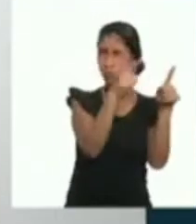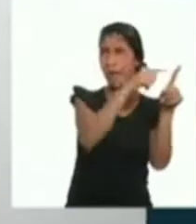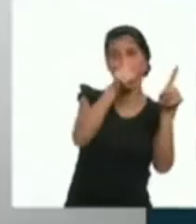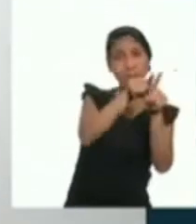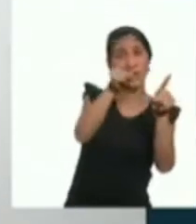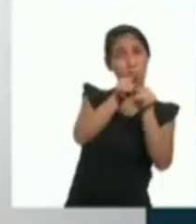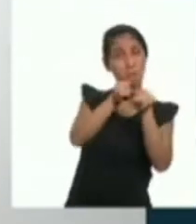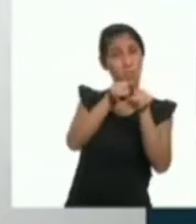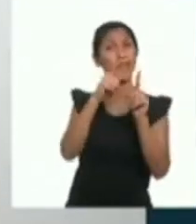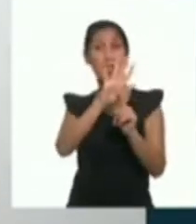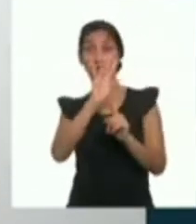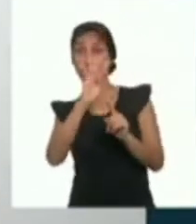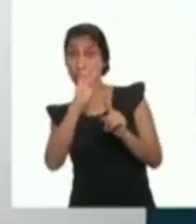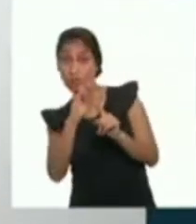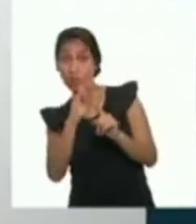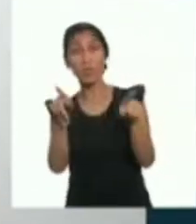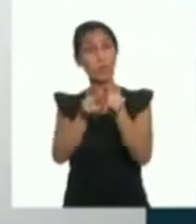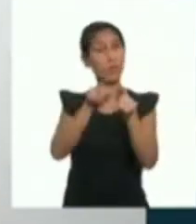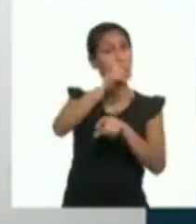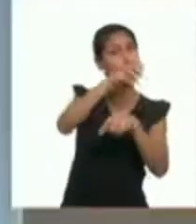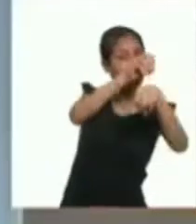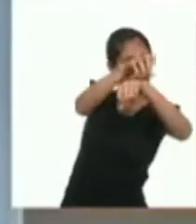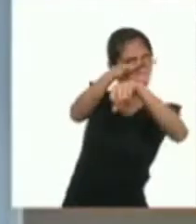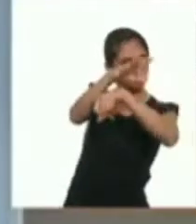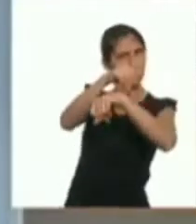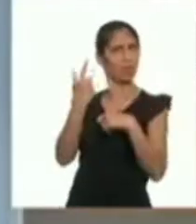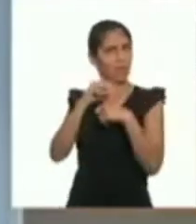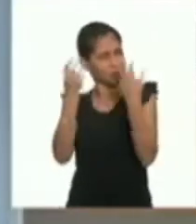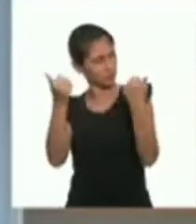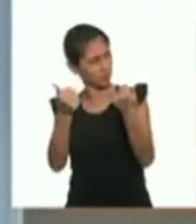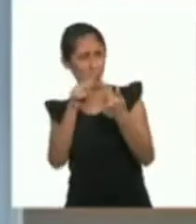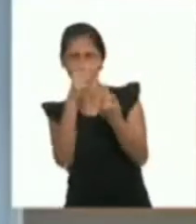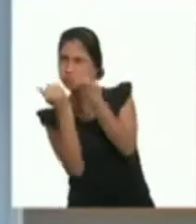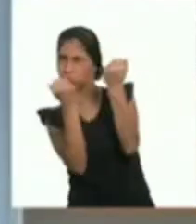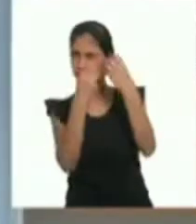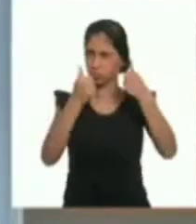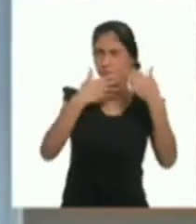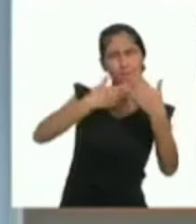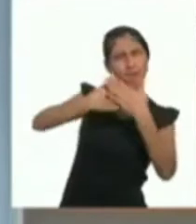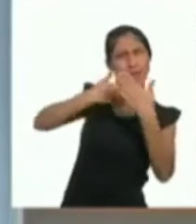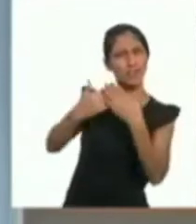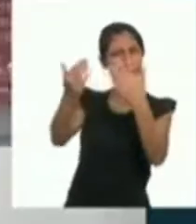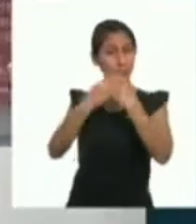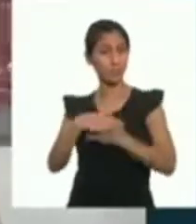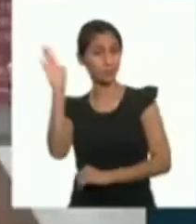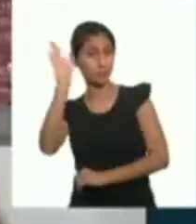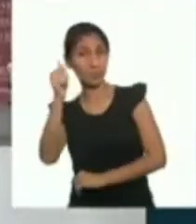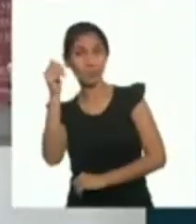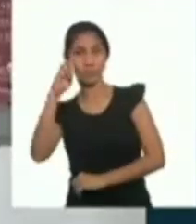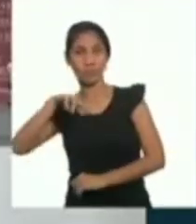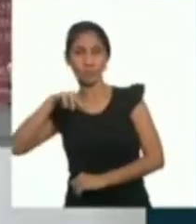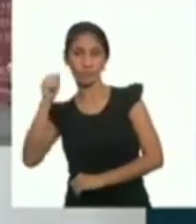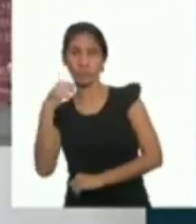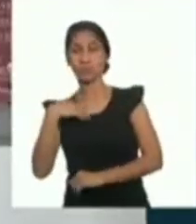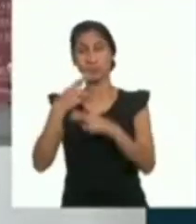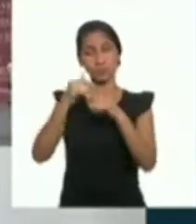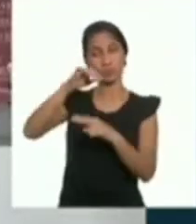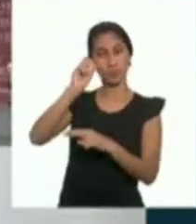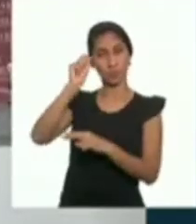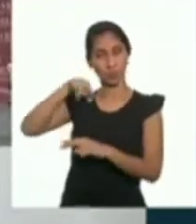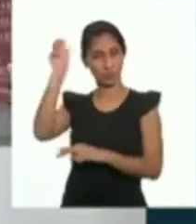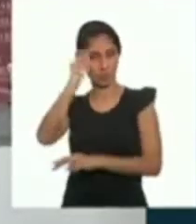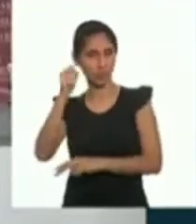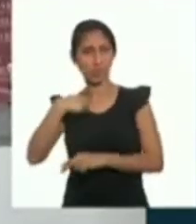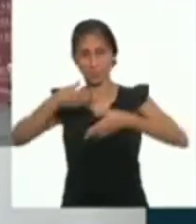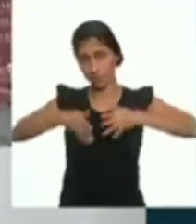esposa y consejera de Túpac Amaru II. Ha sido de gran ayuda tu aporte. Muchas gracias. Hola, Andrea. Me llamo Jonás.